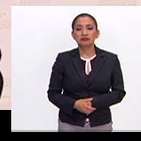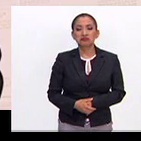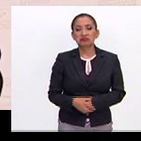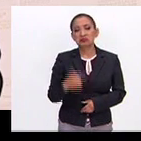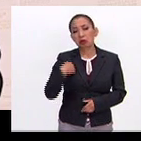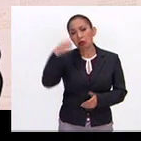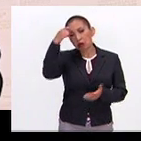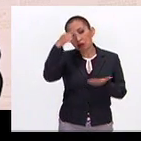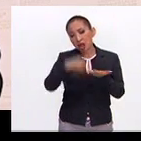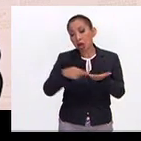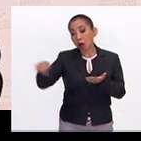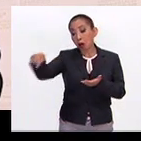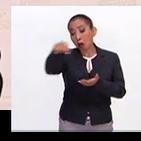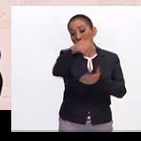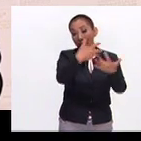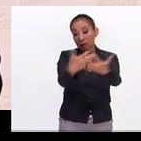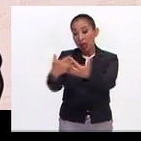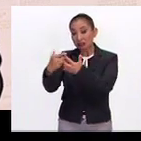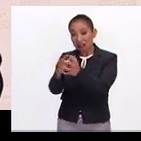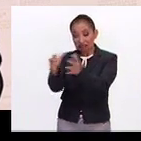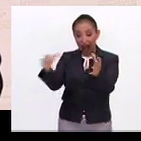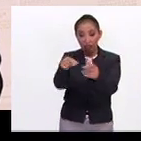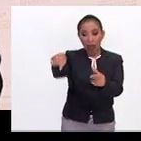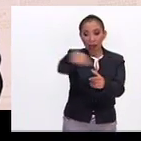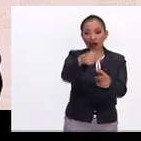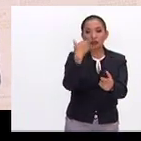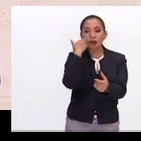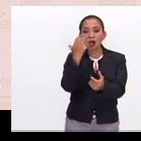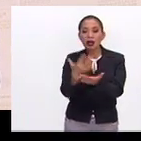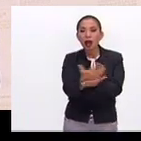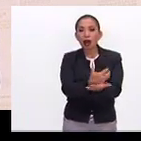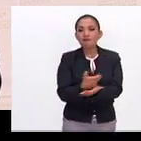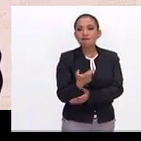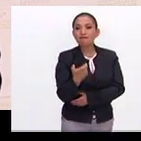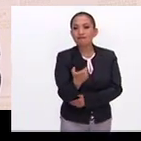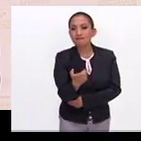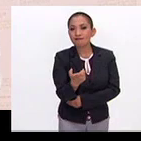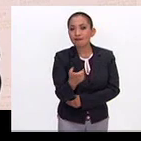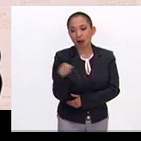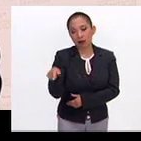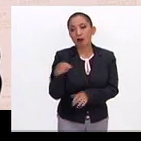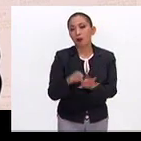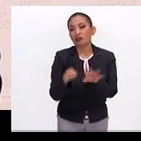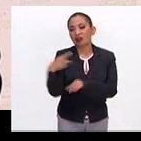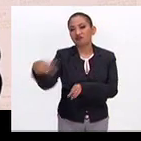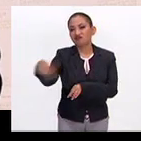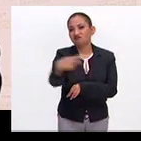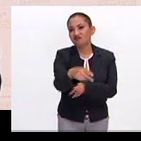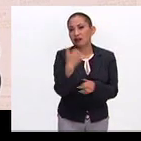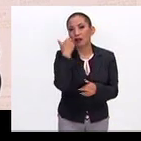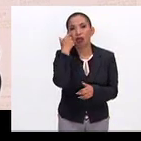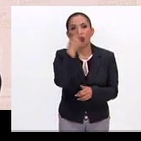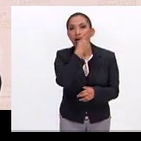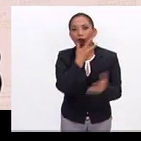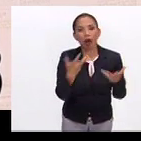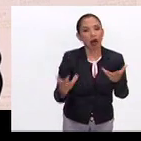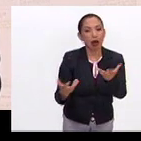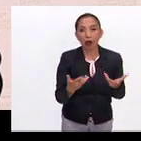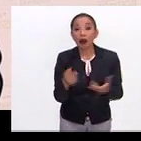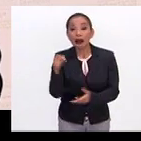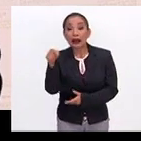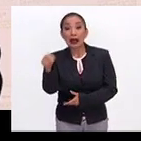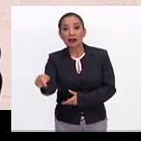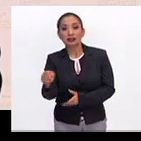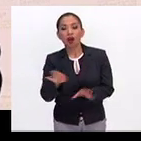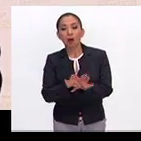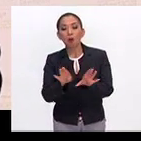Creo que las grandes corporaciones están buscando ganancias, que es lo más importante porque así es